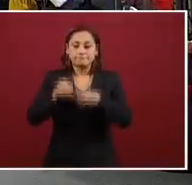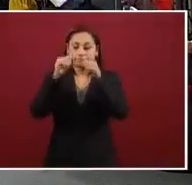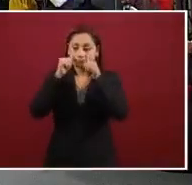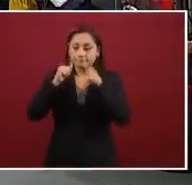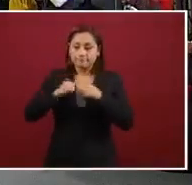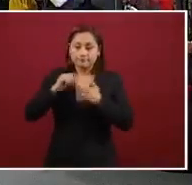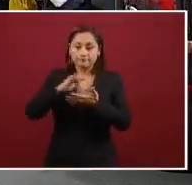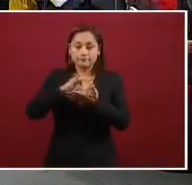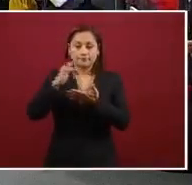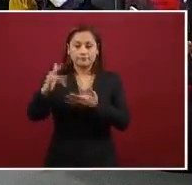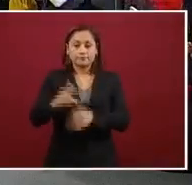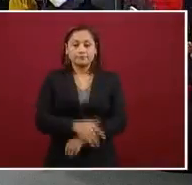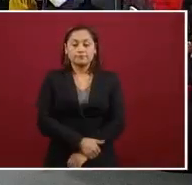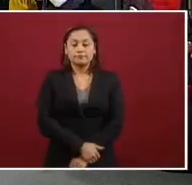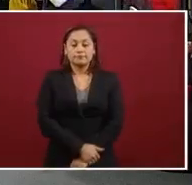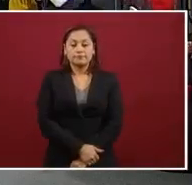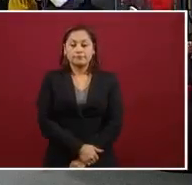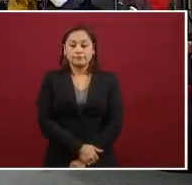atención.